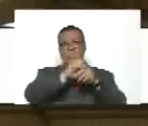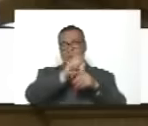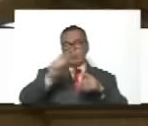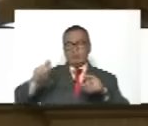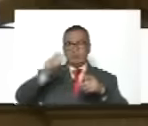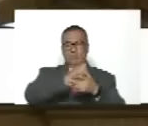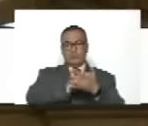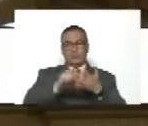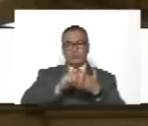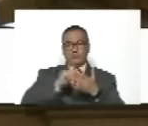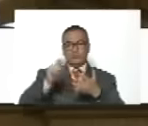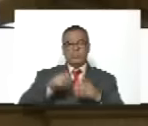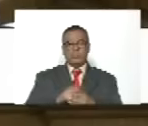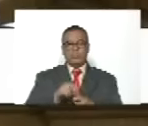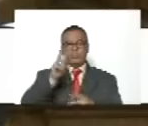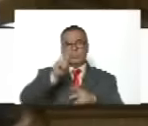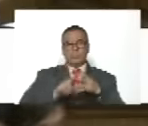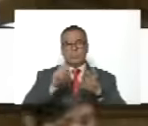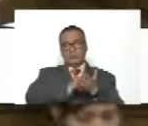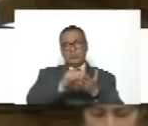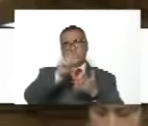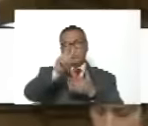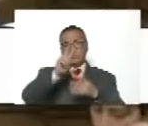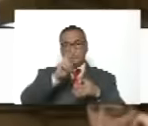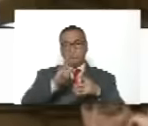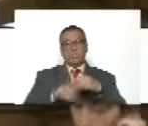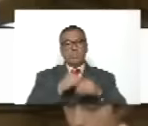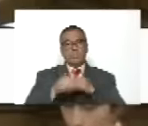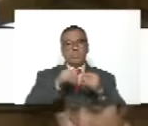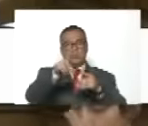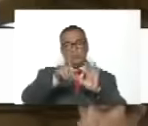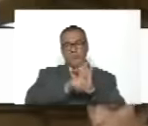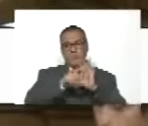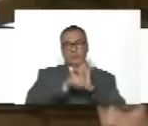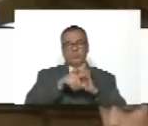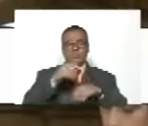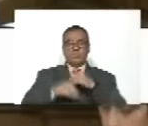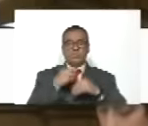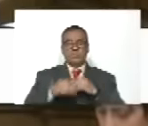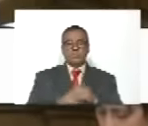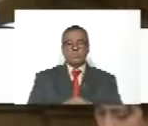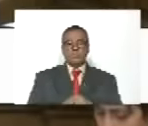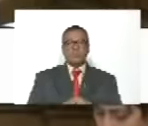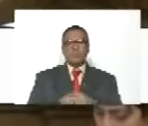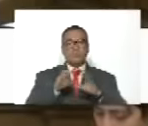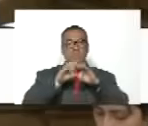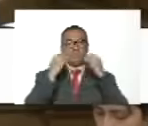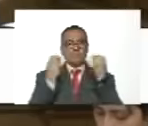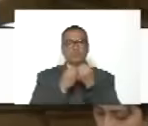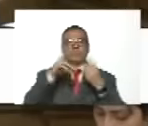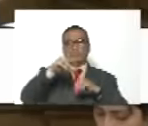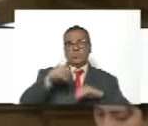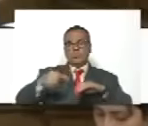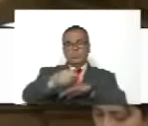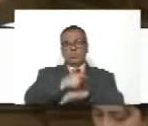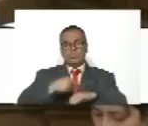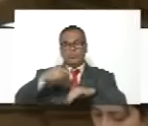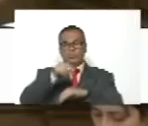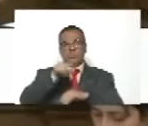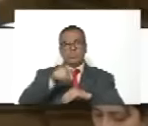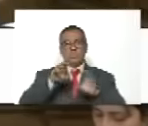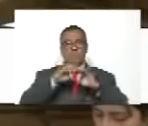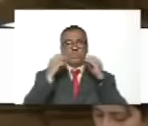siguientes términos. Artículo 2. Las disposiciones de esta ley serán aplicables a las organizaciones no gubernamentales